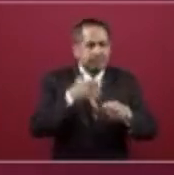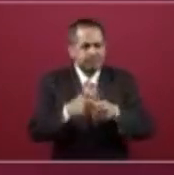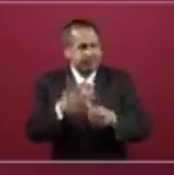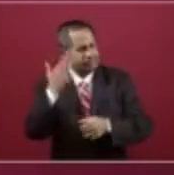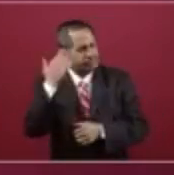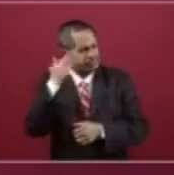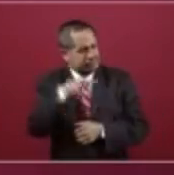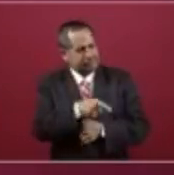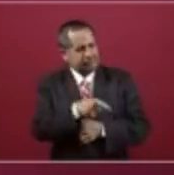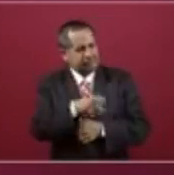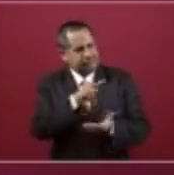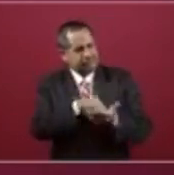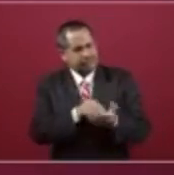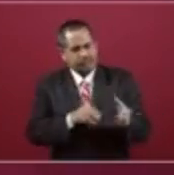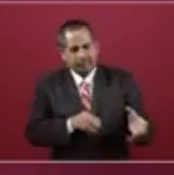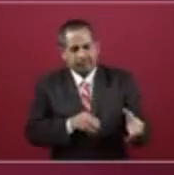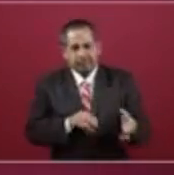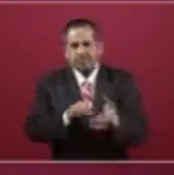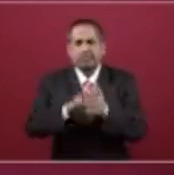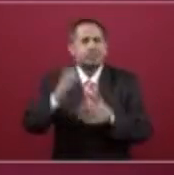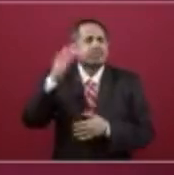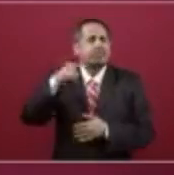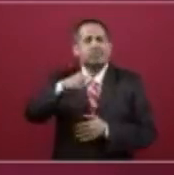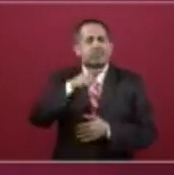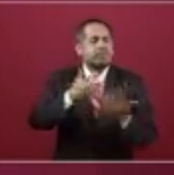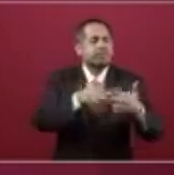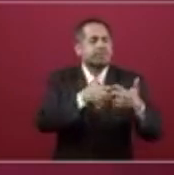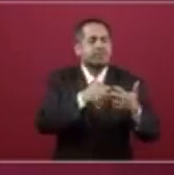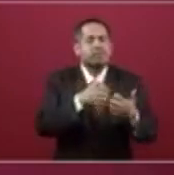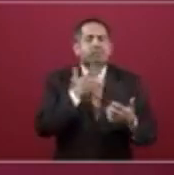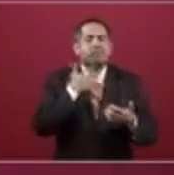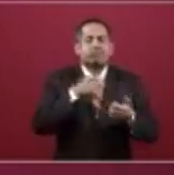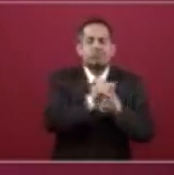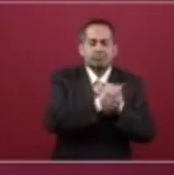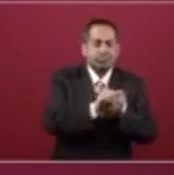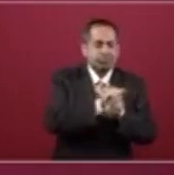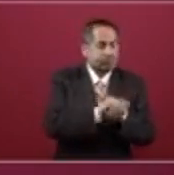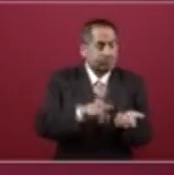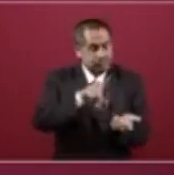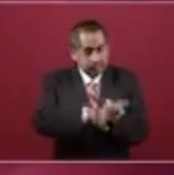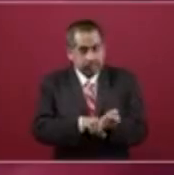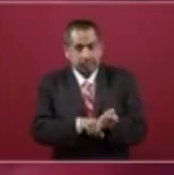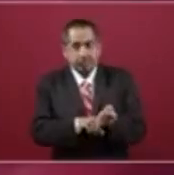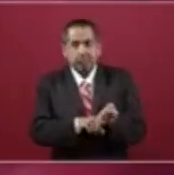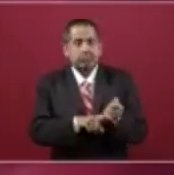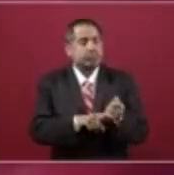Anteriormente, en las refinerías habían talleres